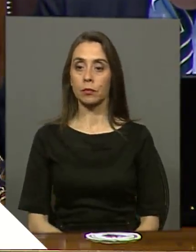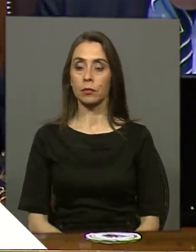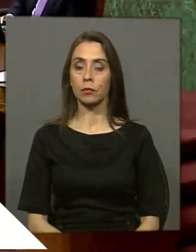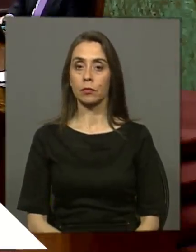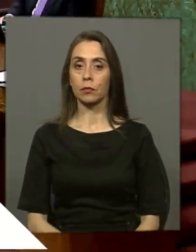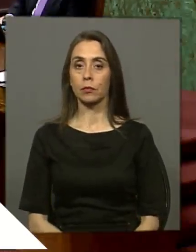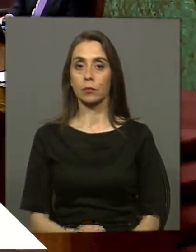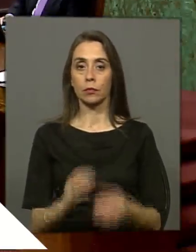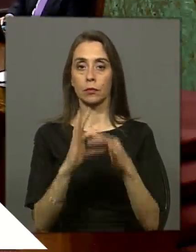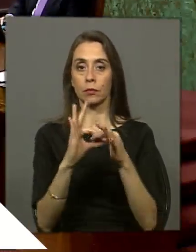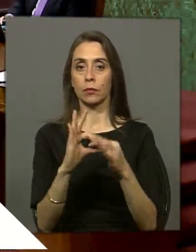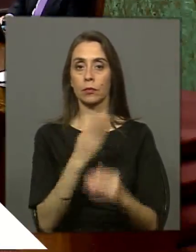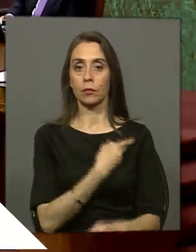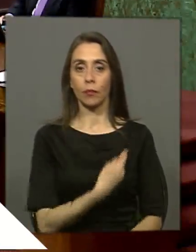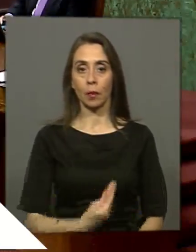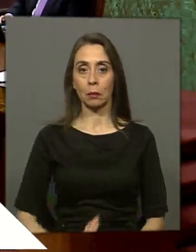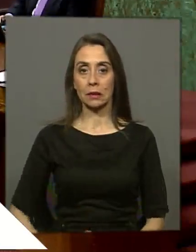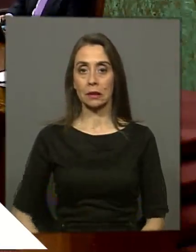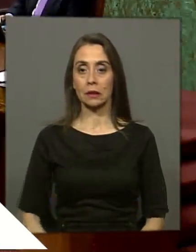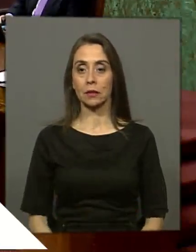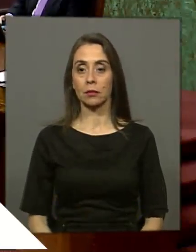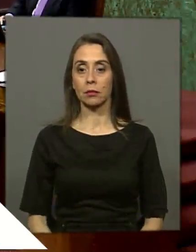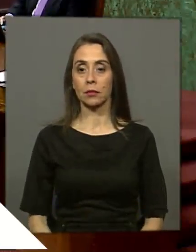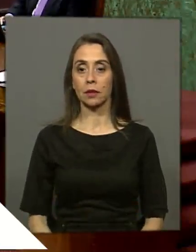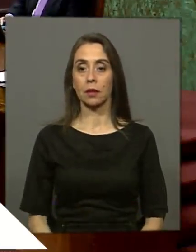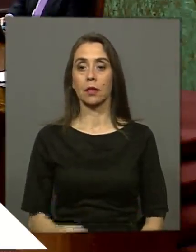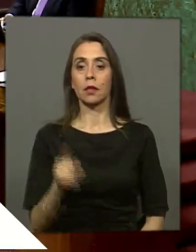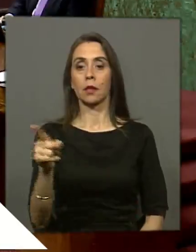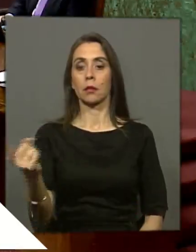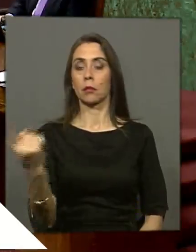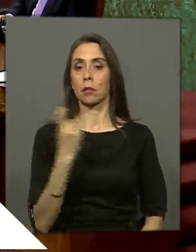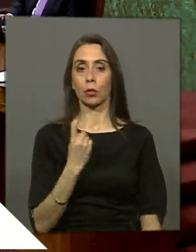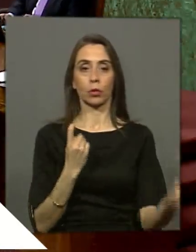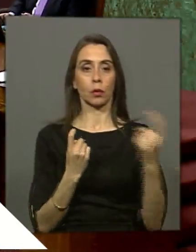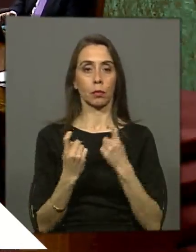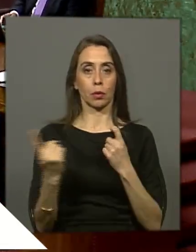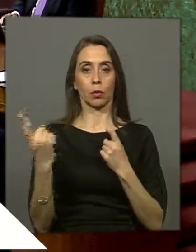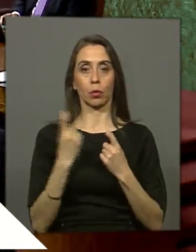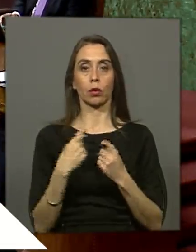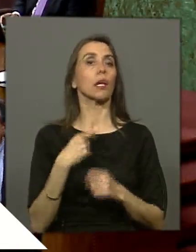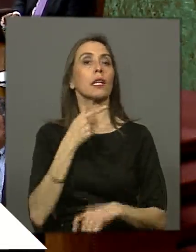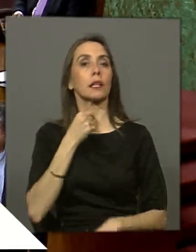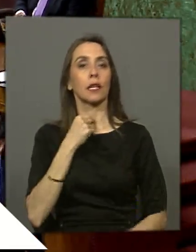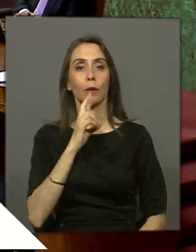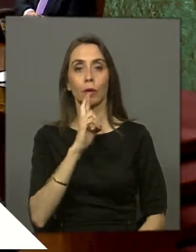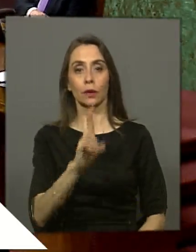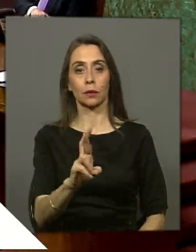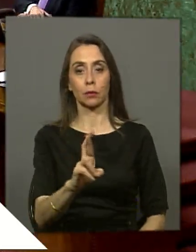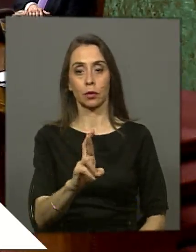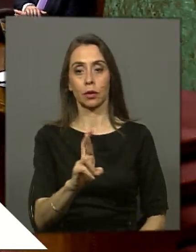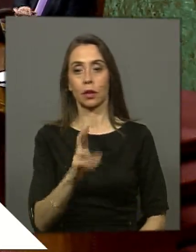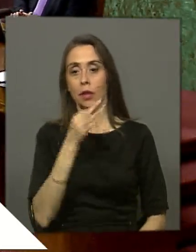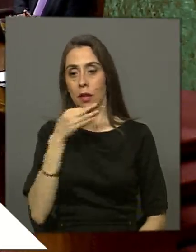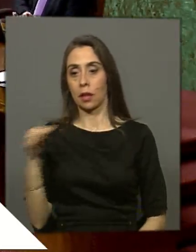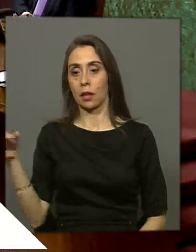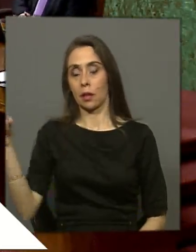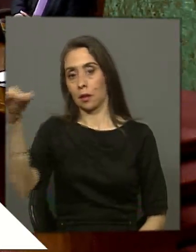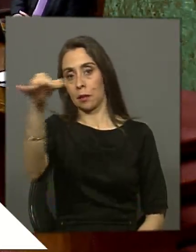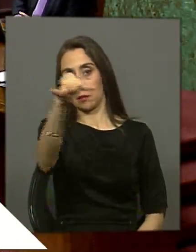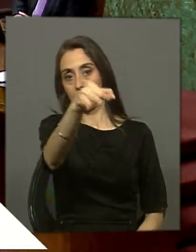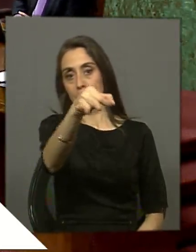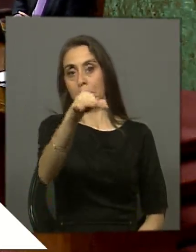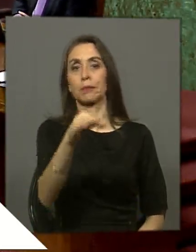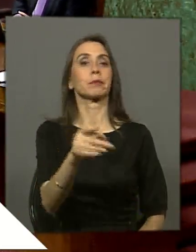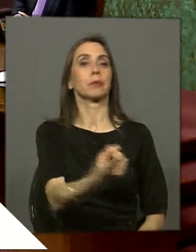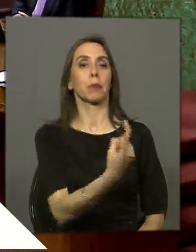Gracias presidente quedaron un par de preguntas a las que me querría referir por su intermedio respecto